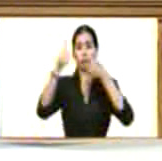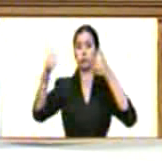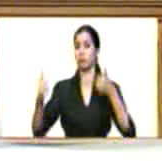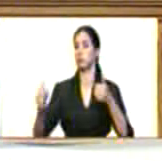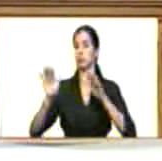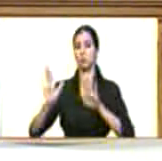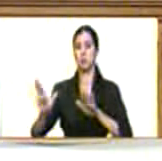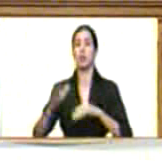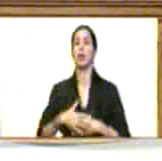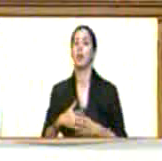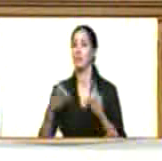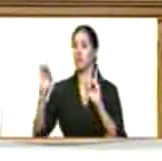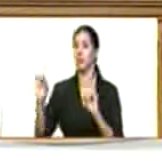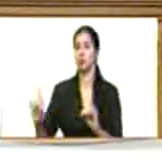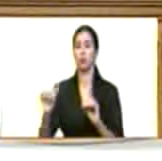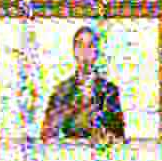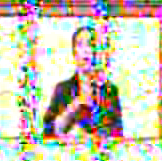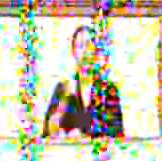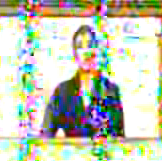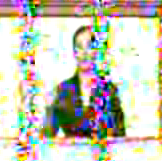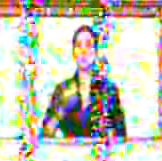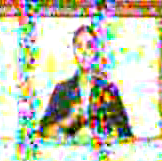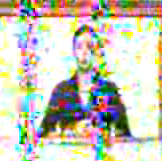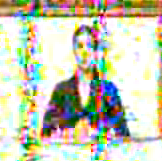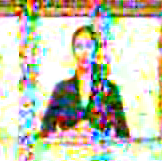quien decide estar.